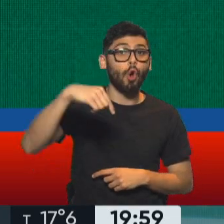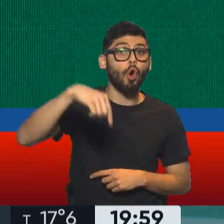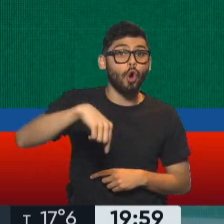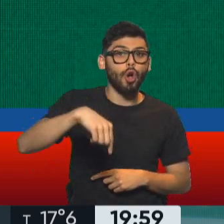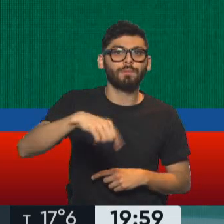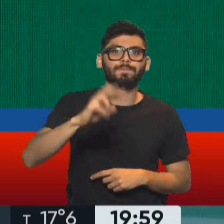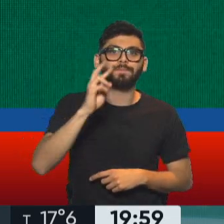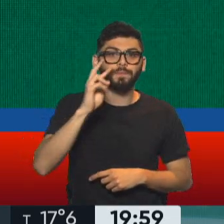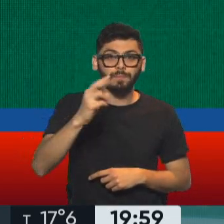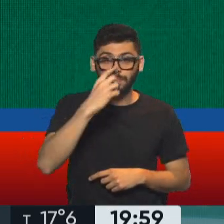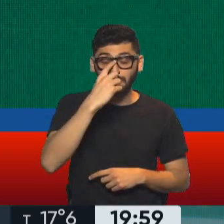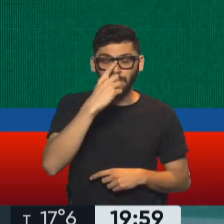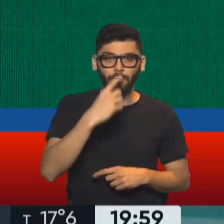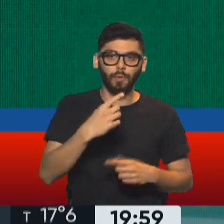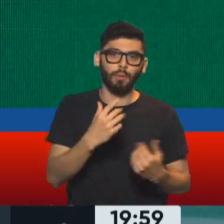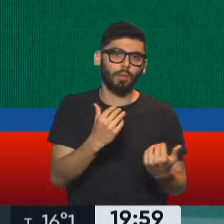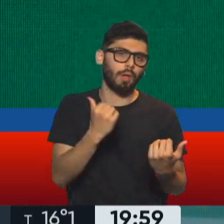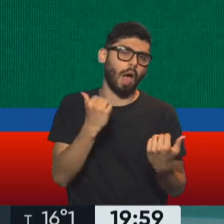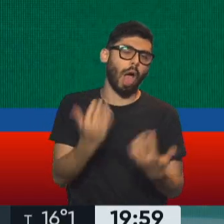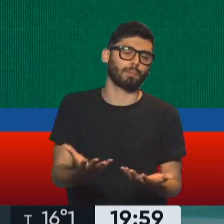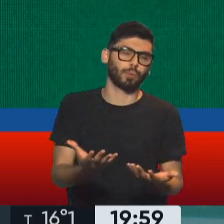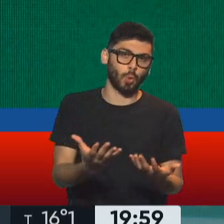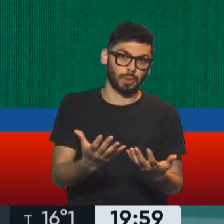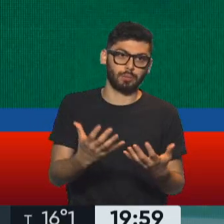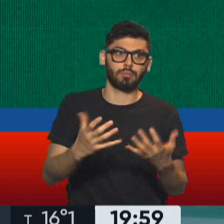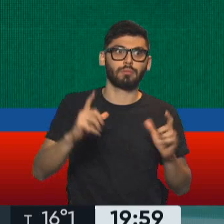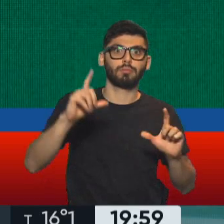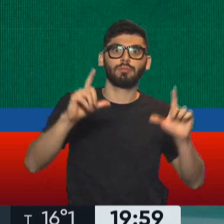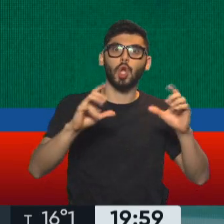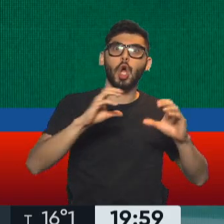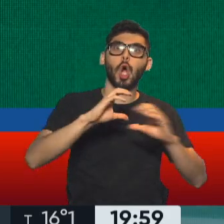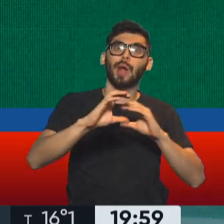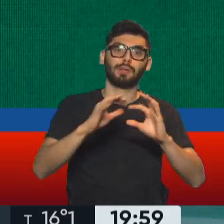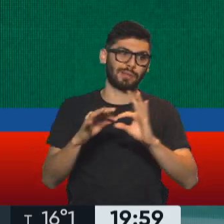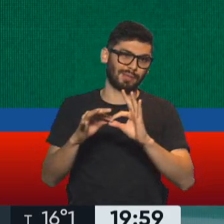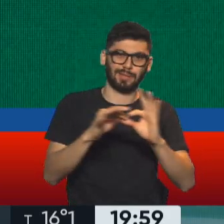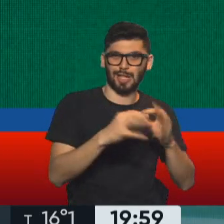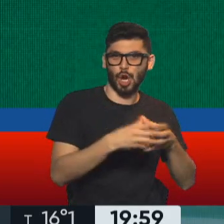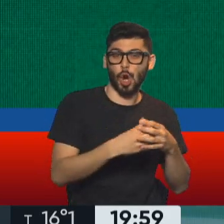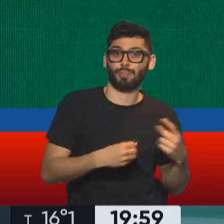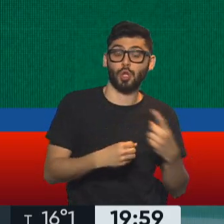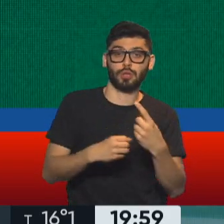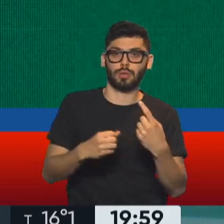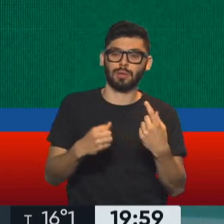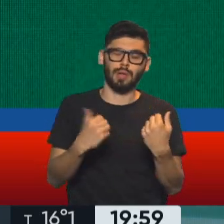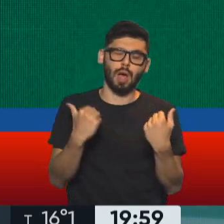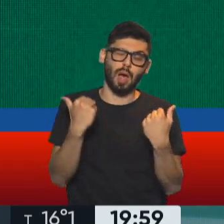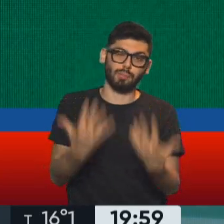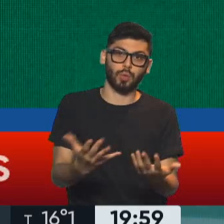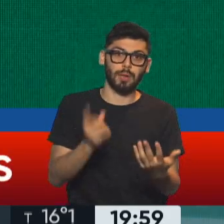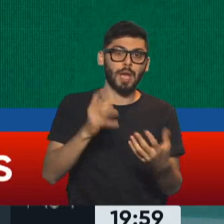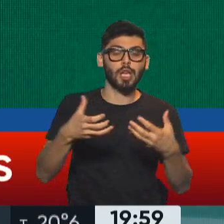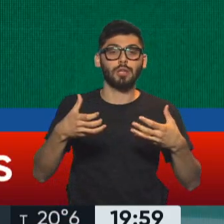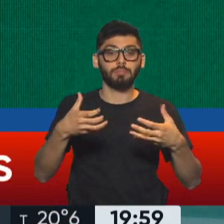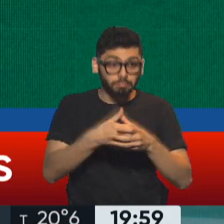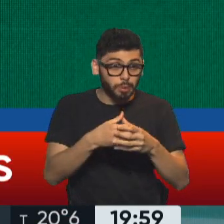una utilización por parte de ciertos medios de comunicación que responden a la oposición y por parte de los opositores con mayor